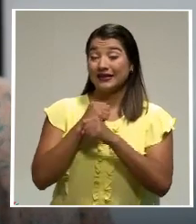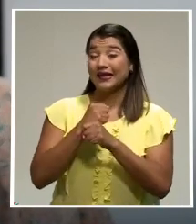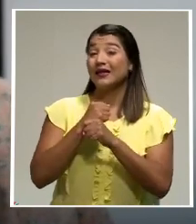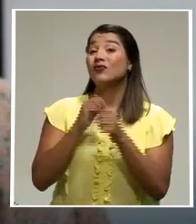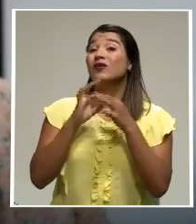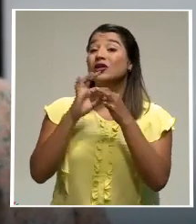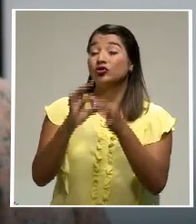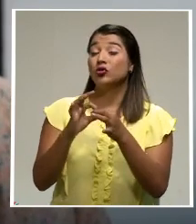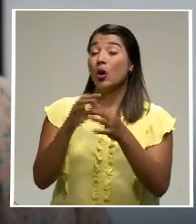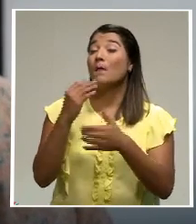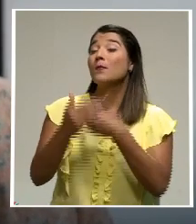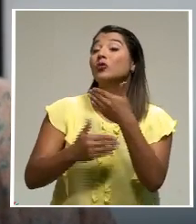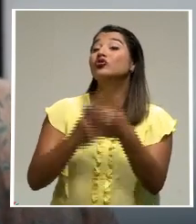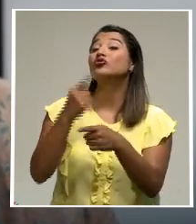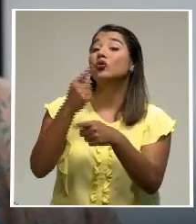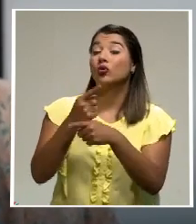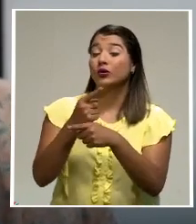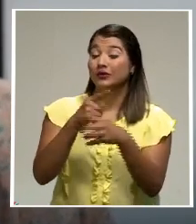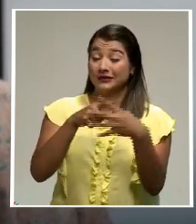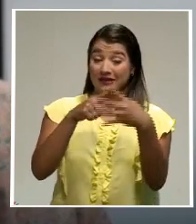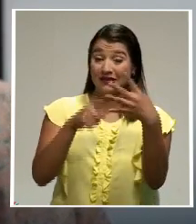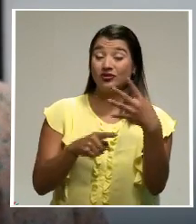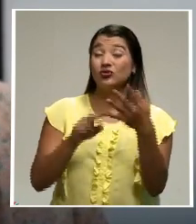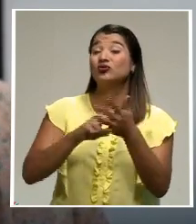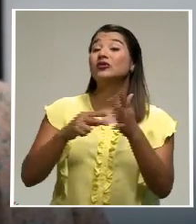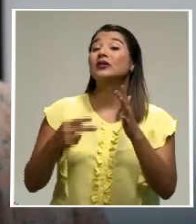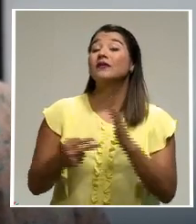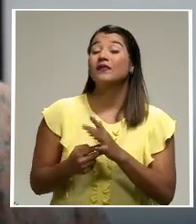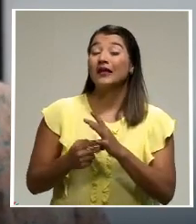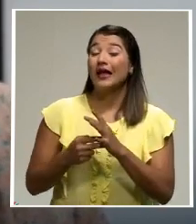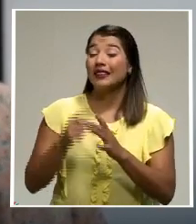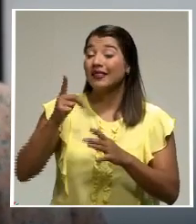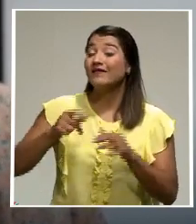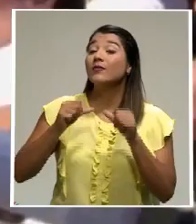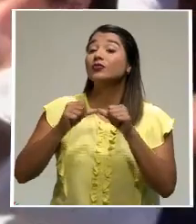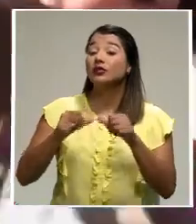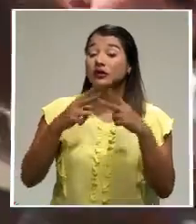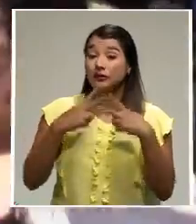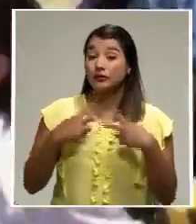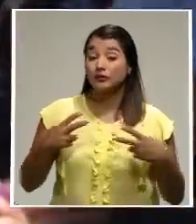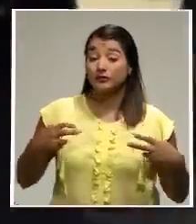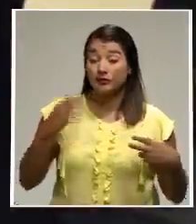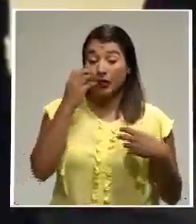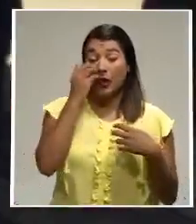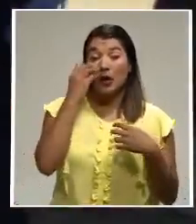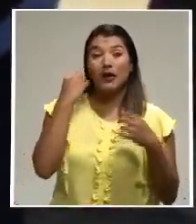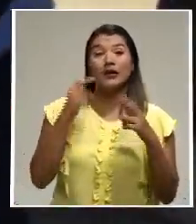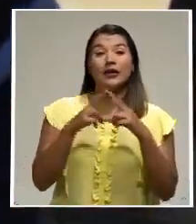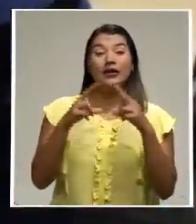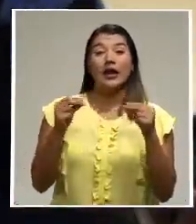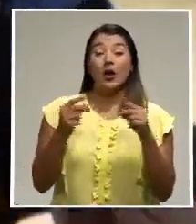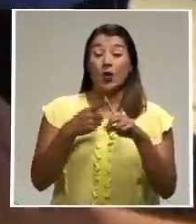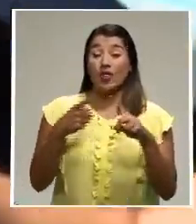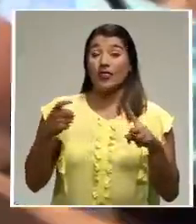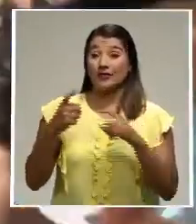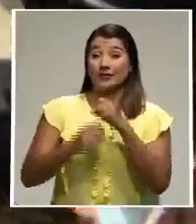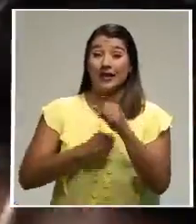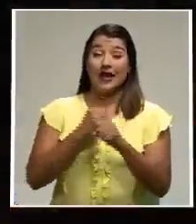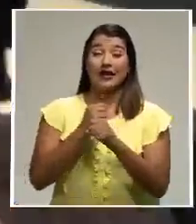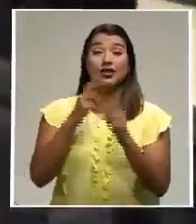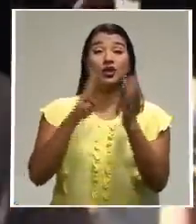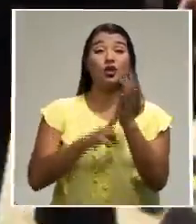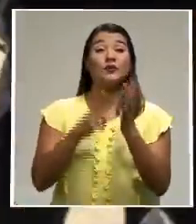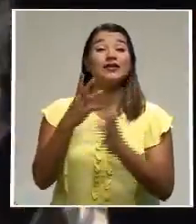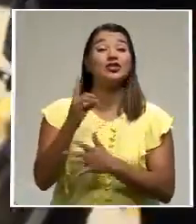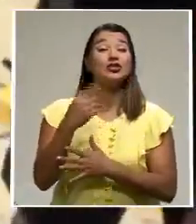constituye un claro ejemplo de la continua restricción del espacio cívico y democrático. Nicaragua atraviesa desde 2018 una